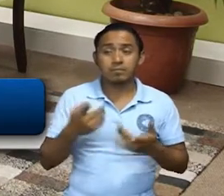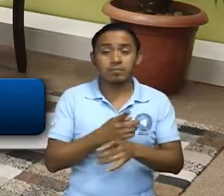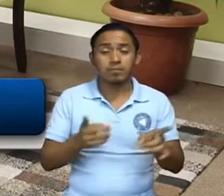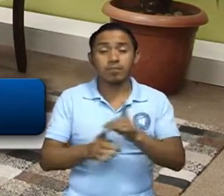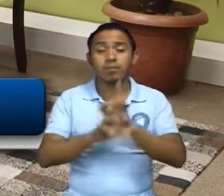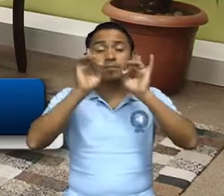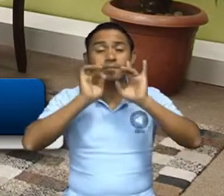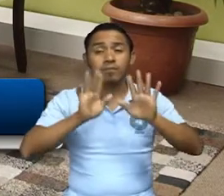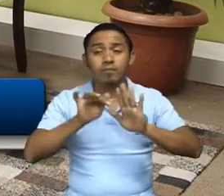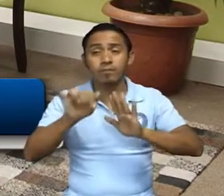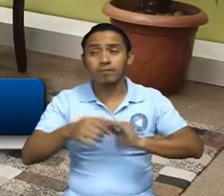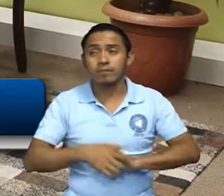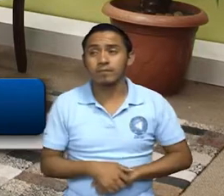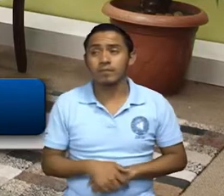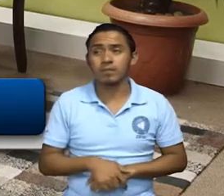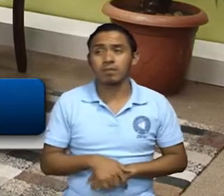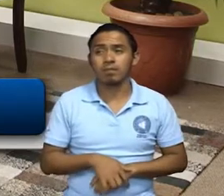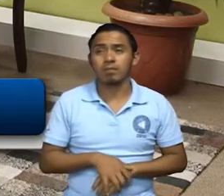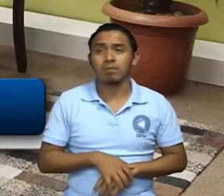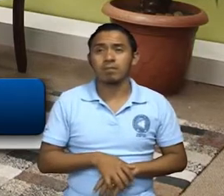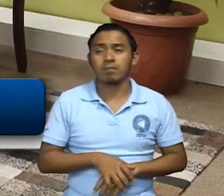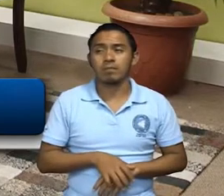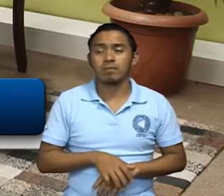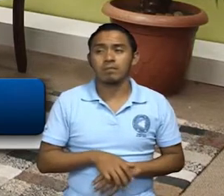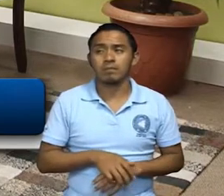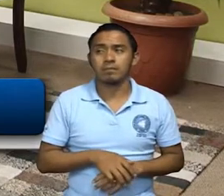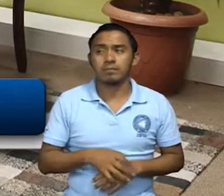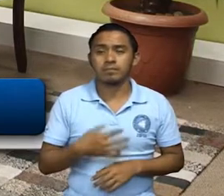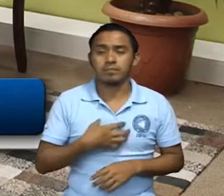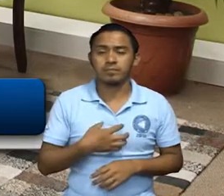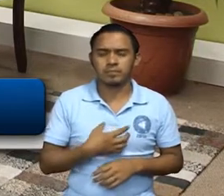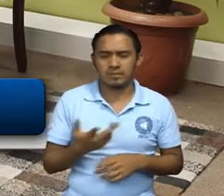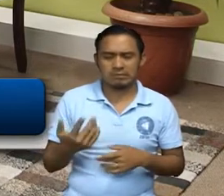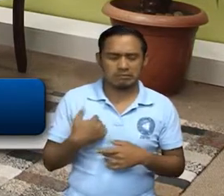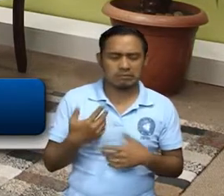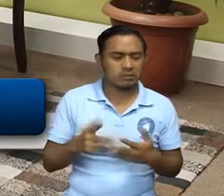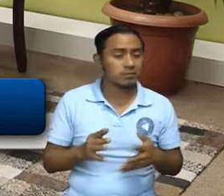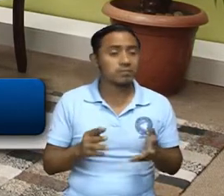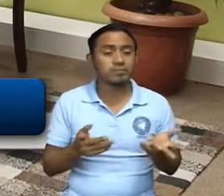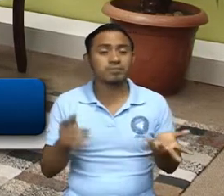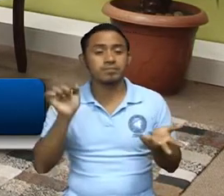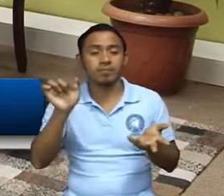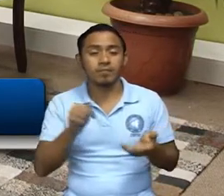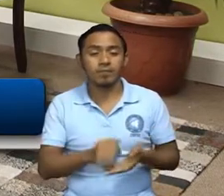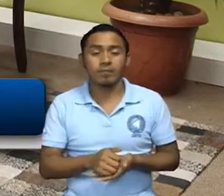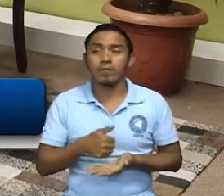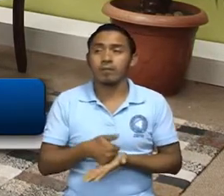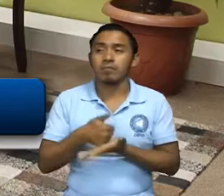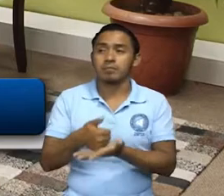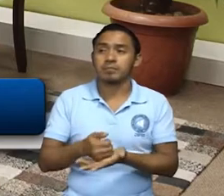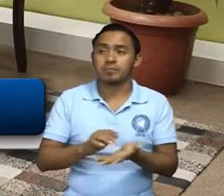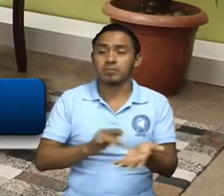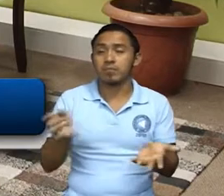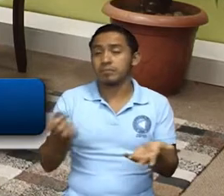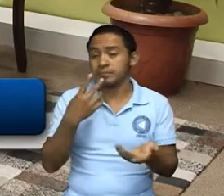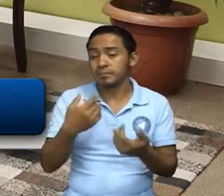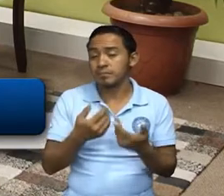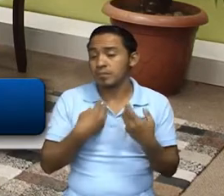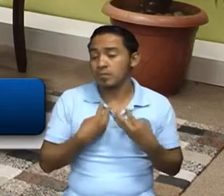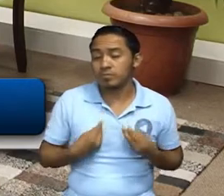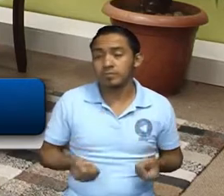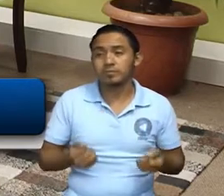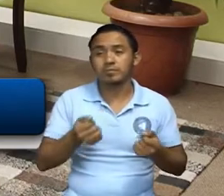palabra? Uno se siente así como que es a uno que le pasa, pues. Entonces, darle algún remedio no sería bueno para que el